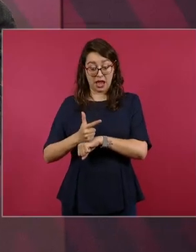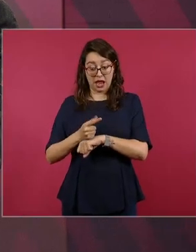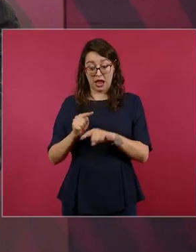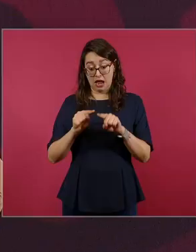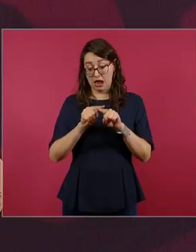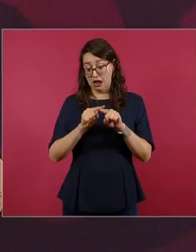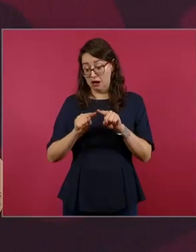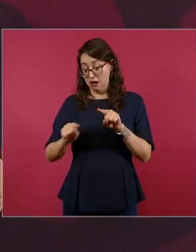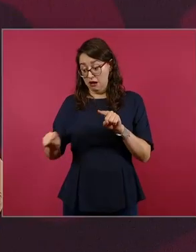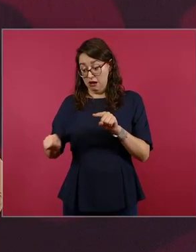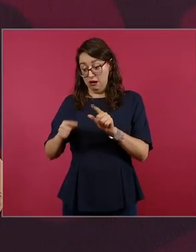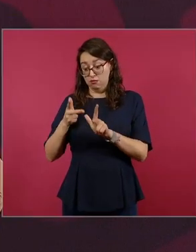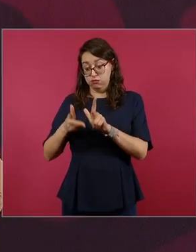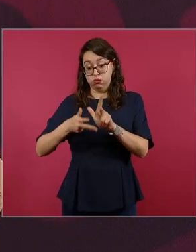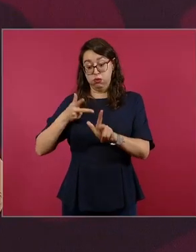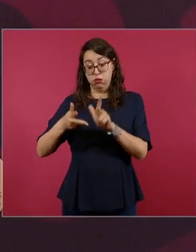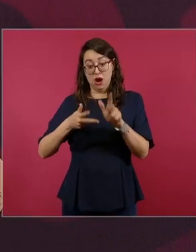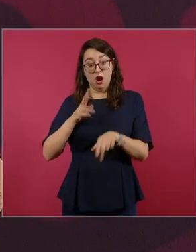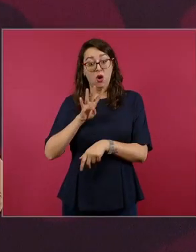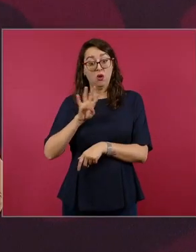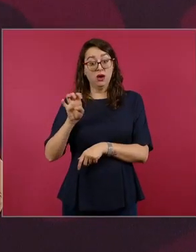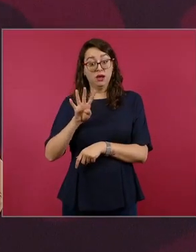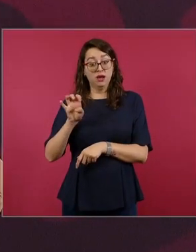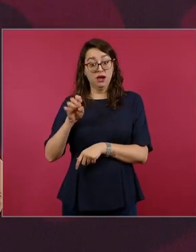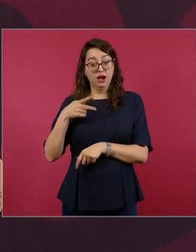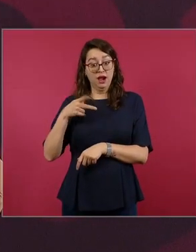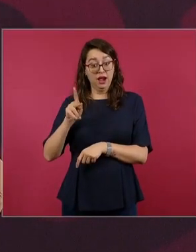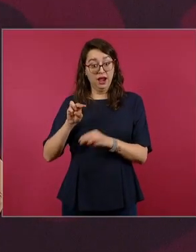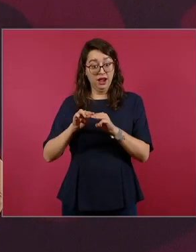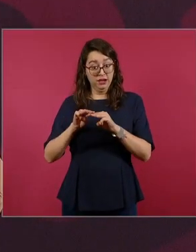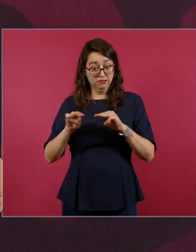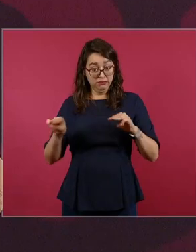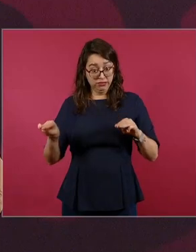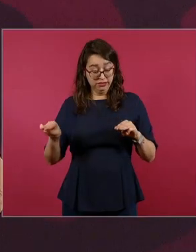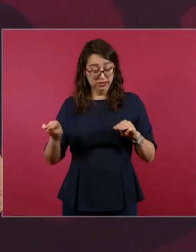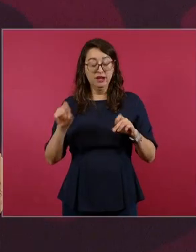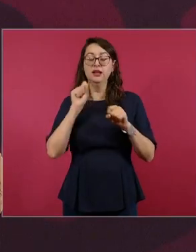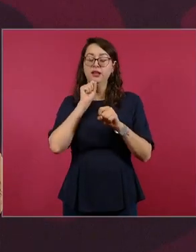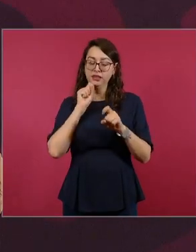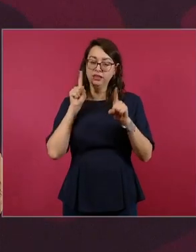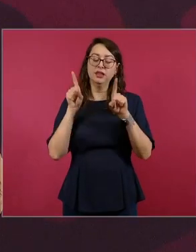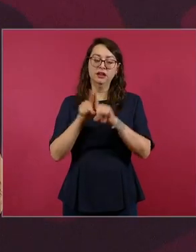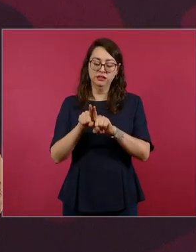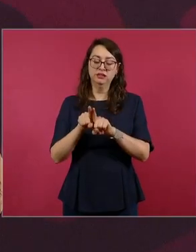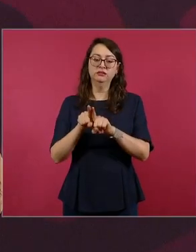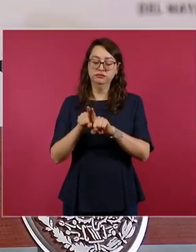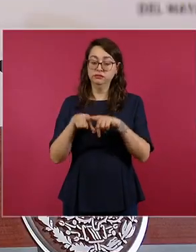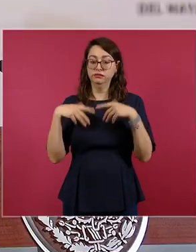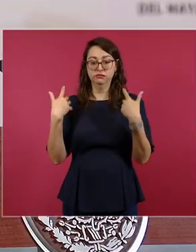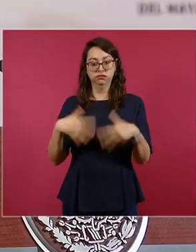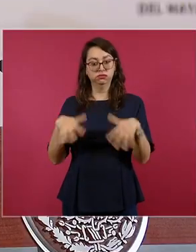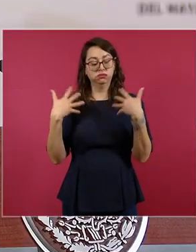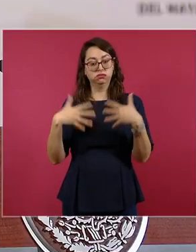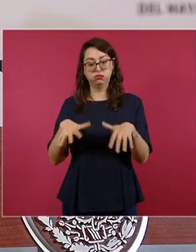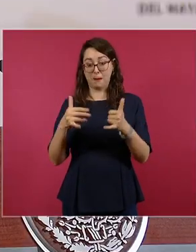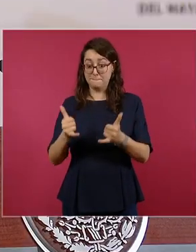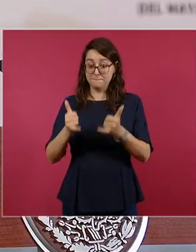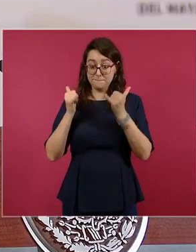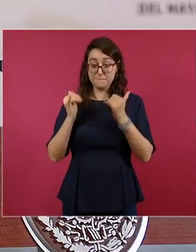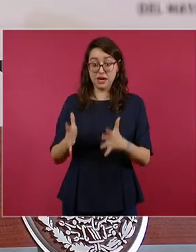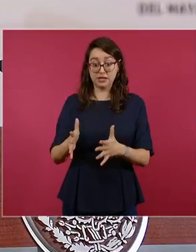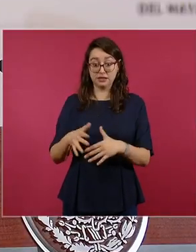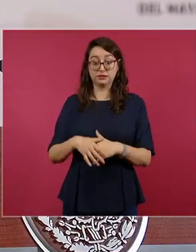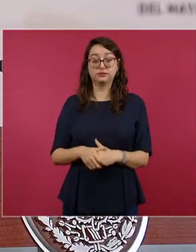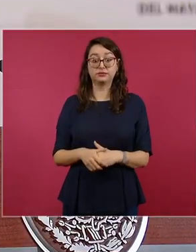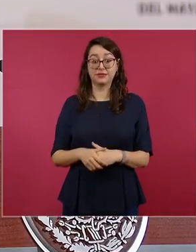son más de 400 kilómetros la línea del ferrocarril esa es una obra tenemos